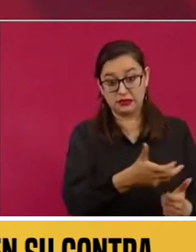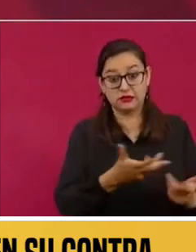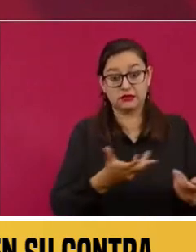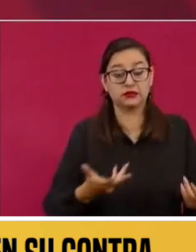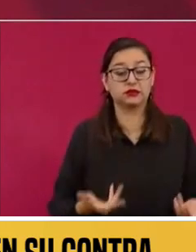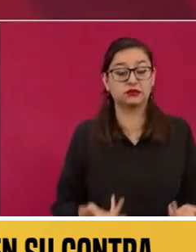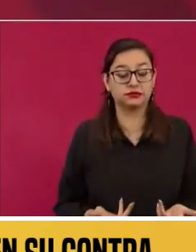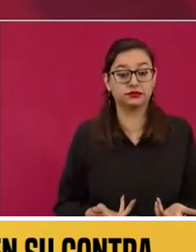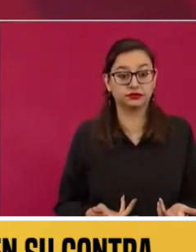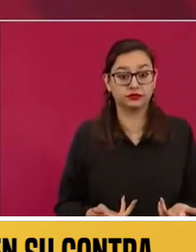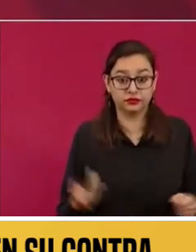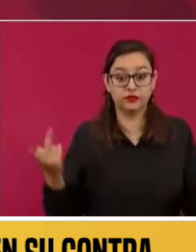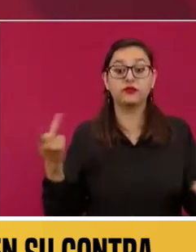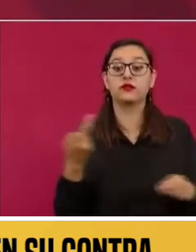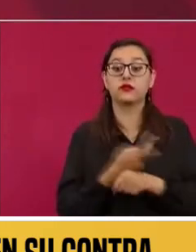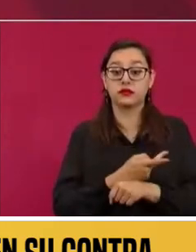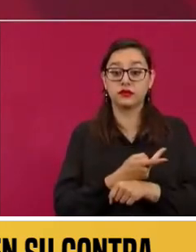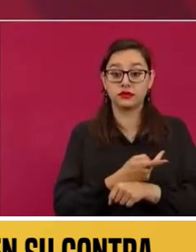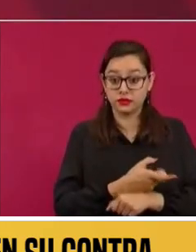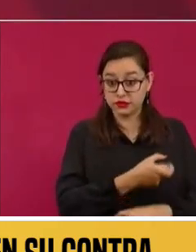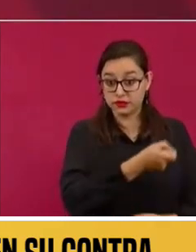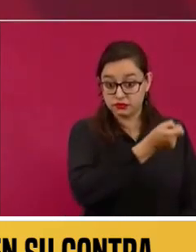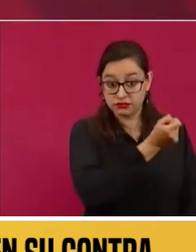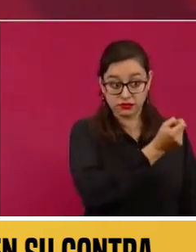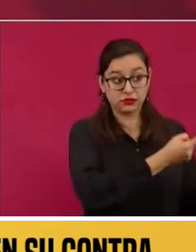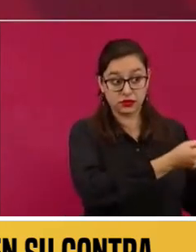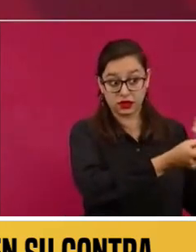que nuestros paisanos